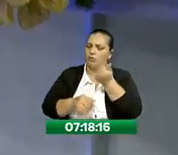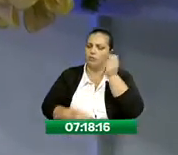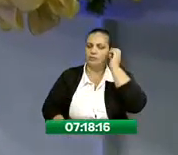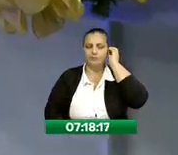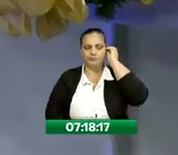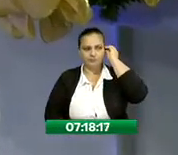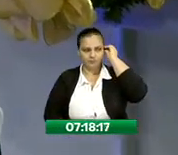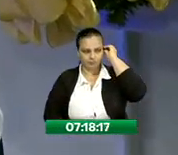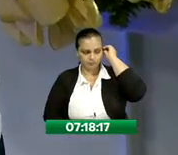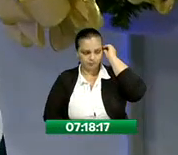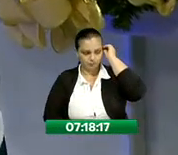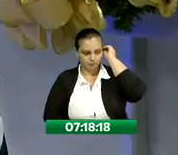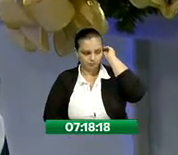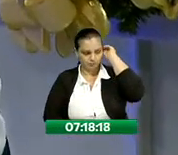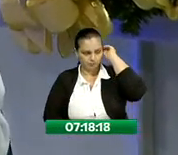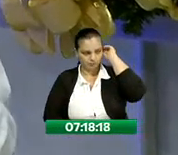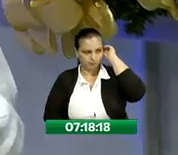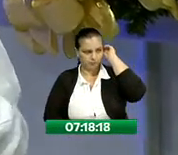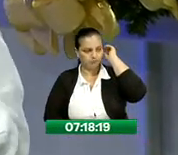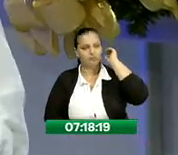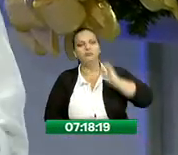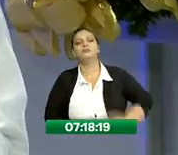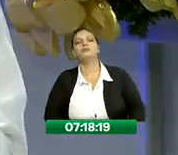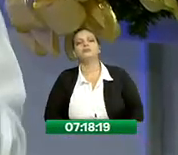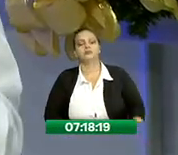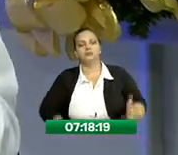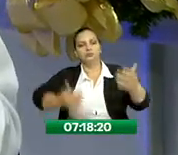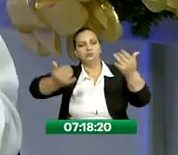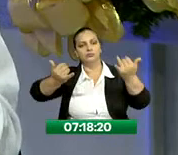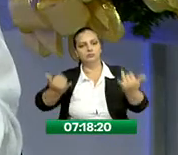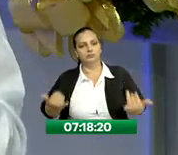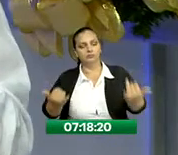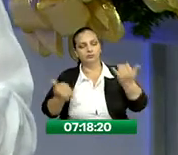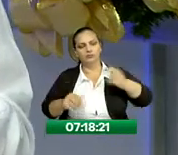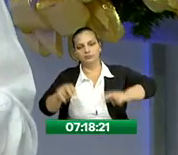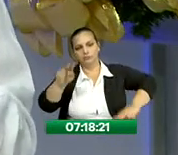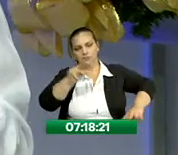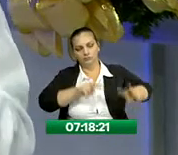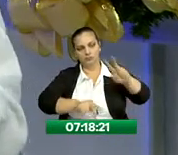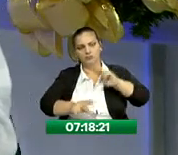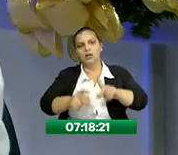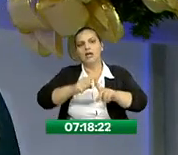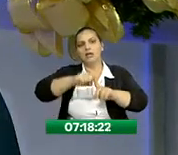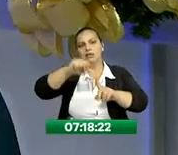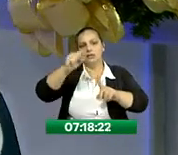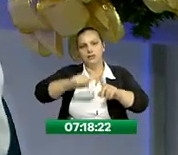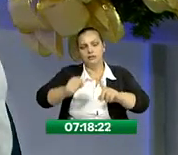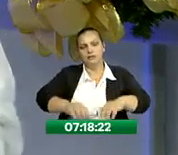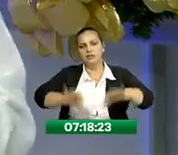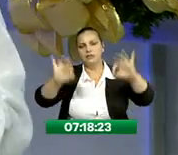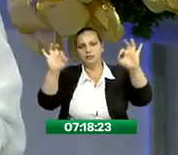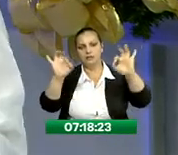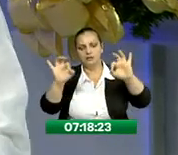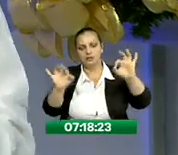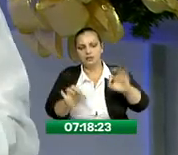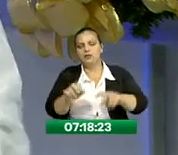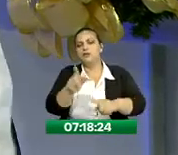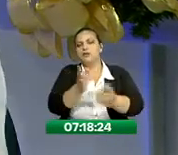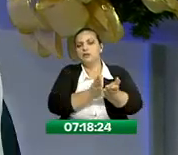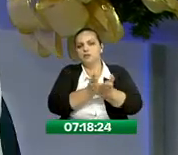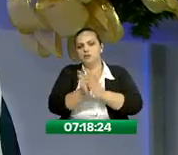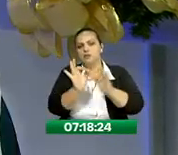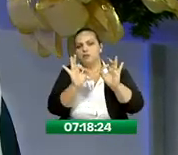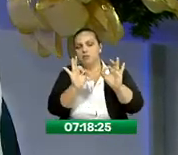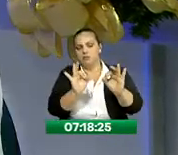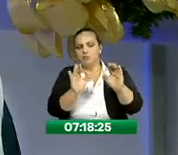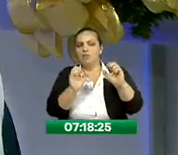hidroeléctrico evidentemente tienden a mejorar como sistema el servicio de provisión eléctrica y hacia eso vamos.